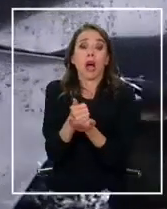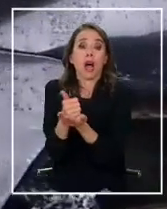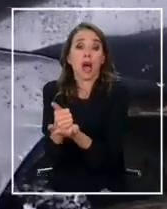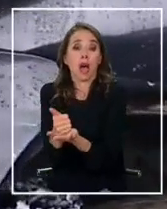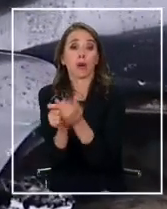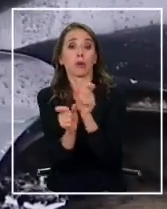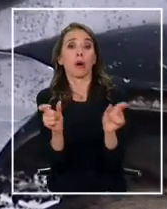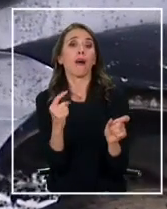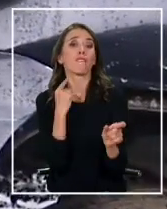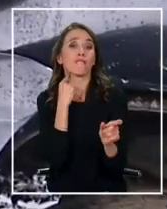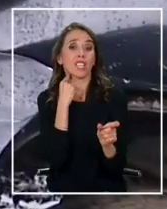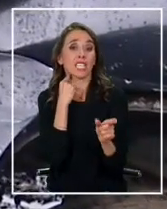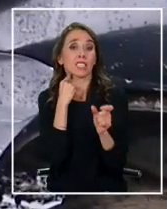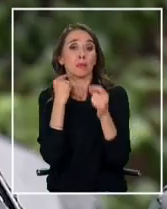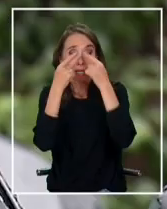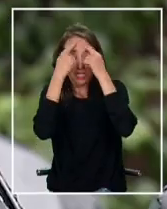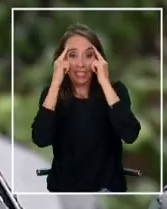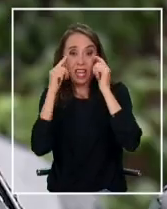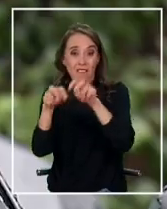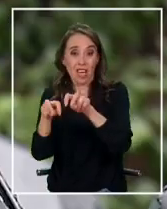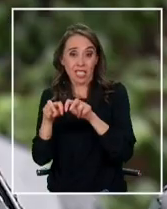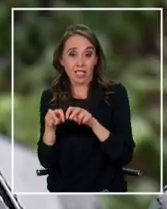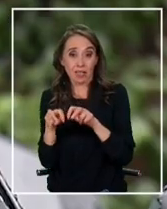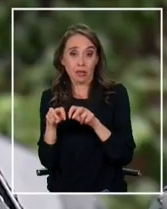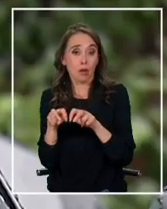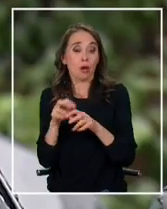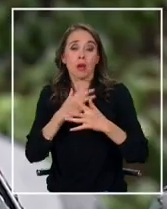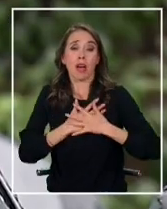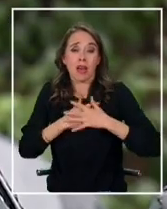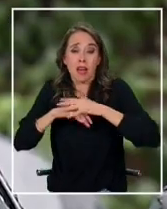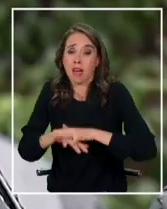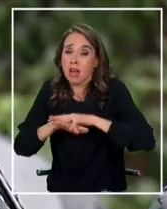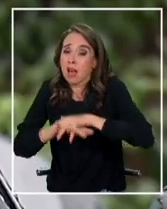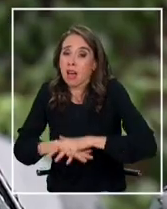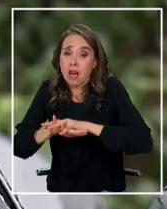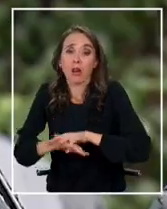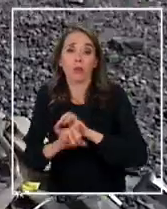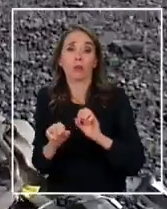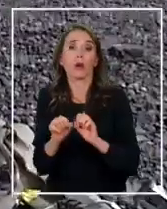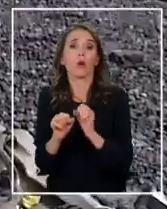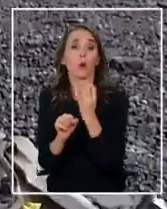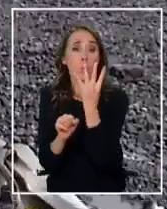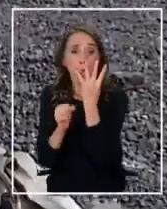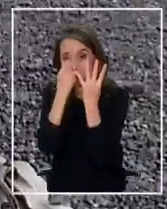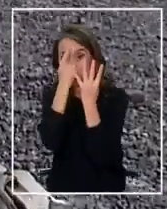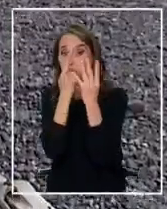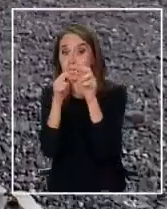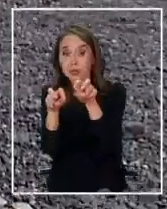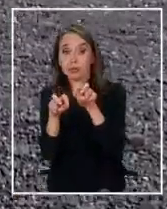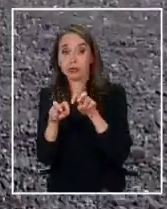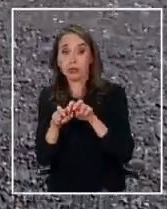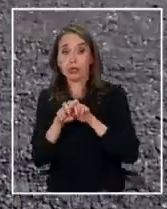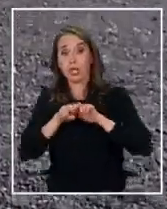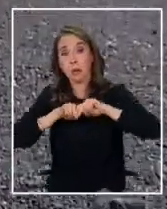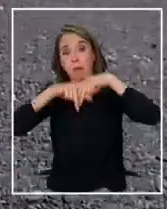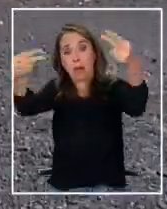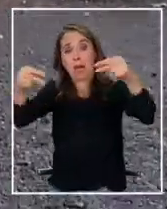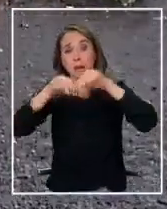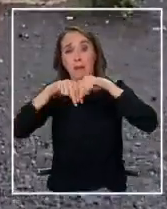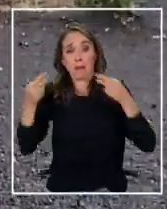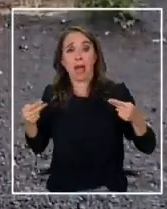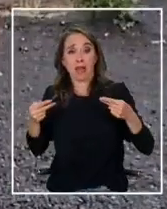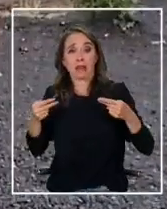auxilios a las víctimas de este choque. Sin embargo, poco se podía hacer. Los cuatro ocupantes del vehículo salieron eyectados